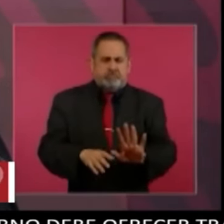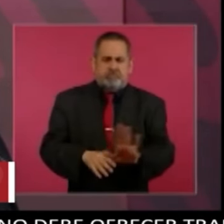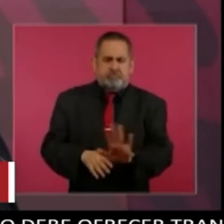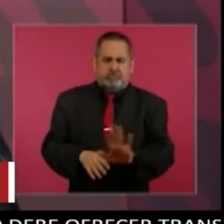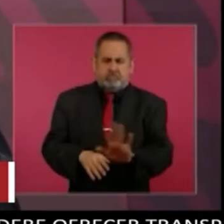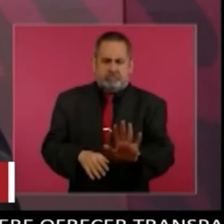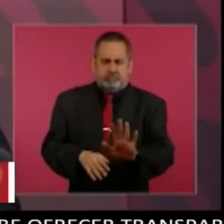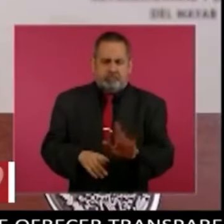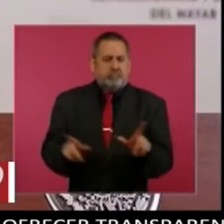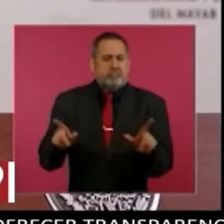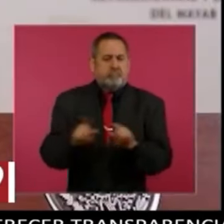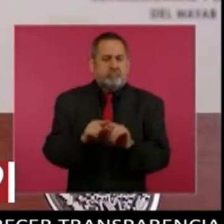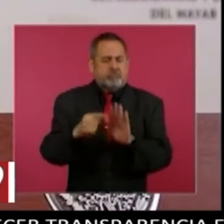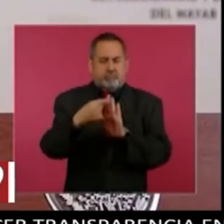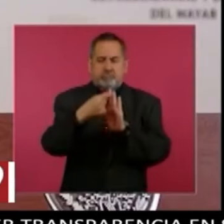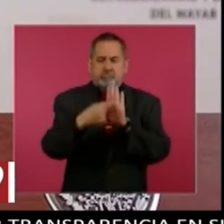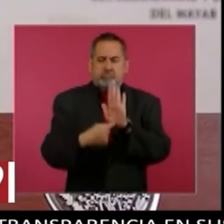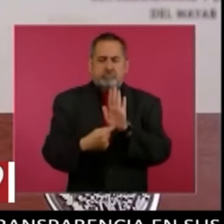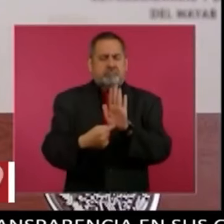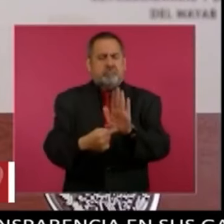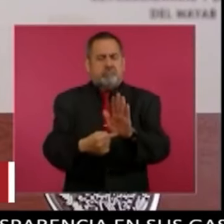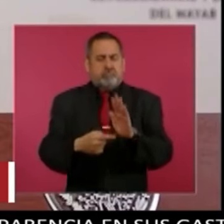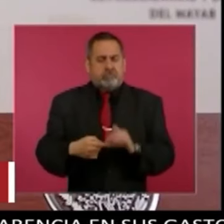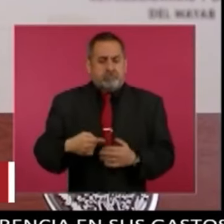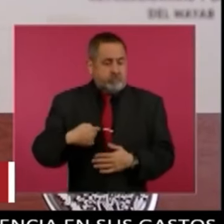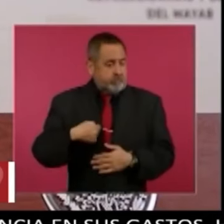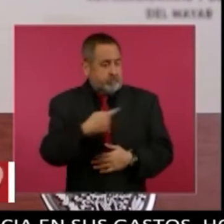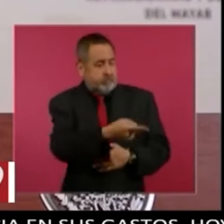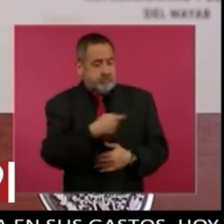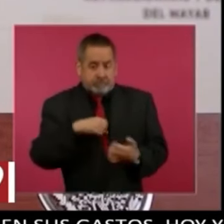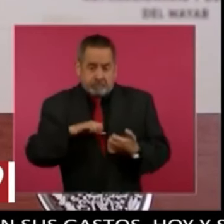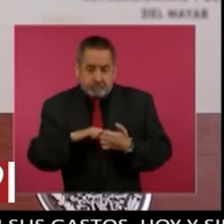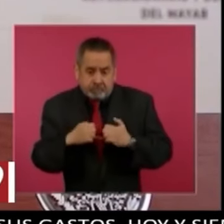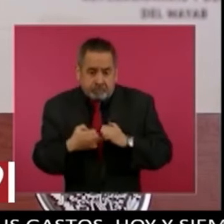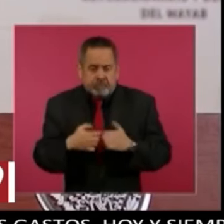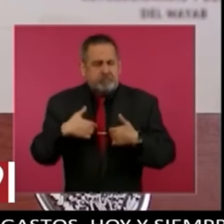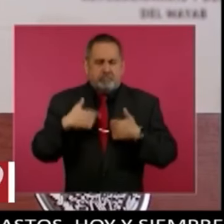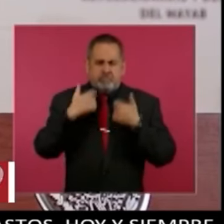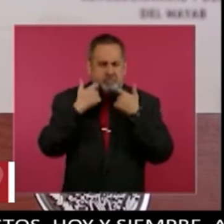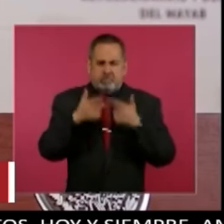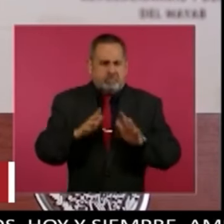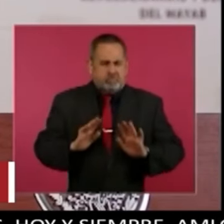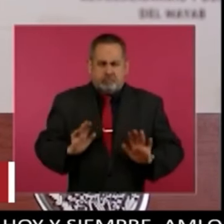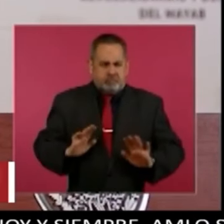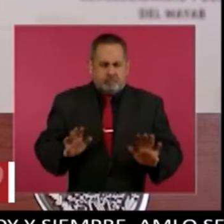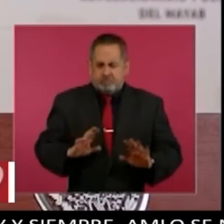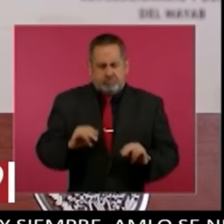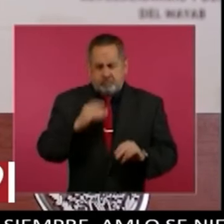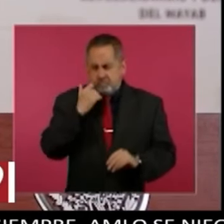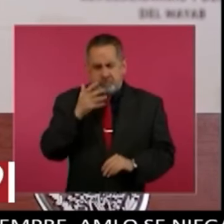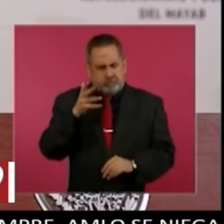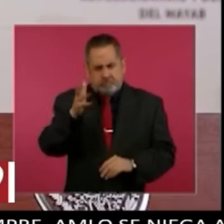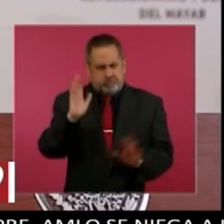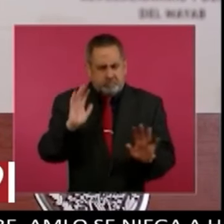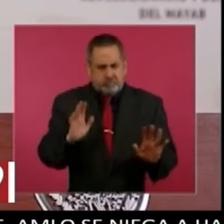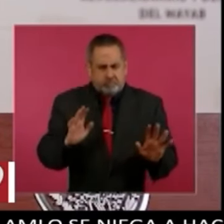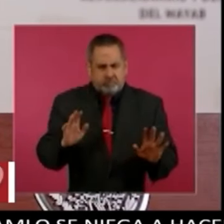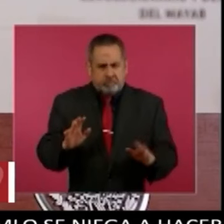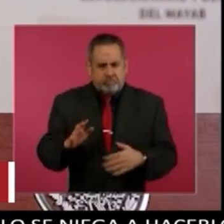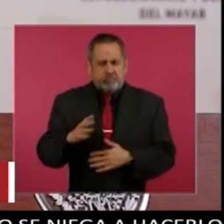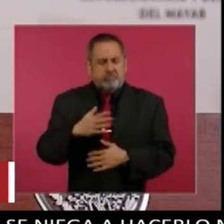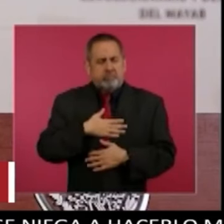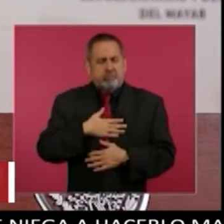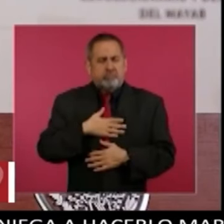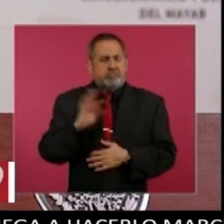está hoy decidida, que la popularidad de Xóchitl Gálvez va en aumento y que la diferencia se